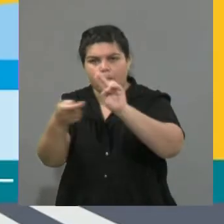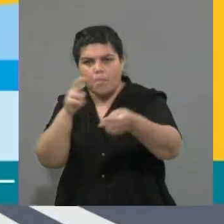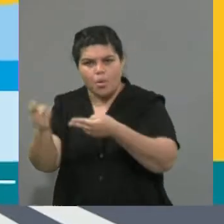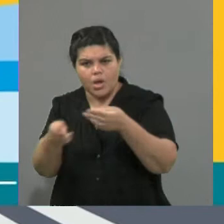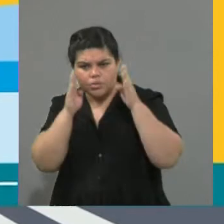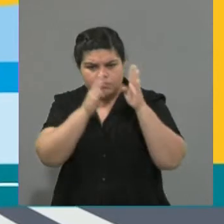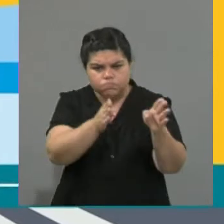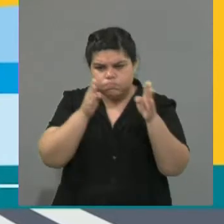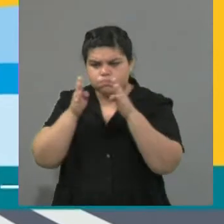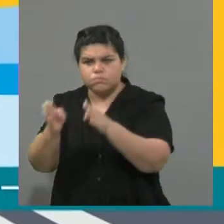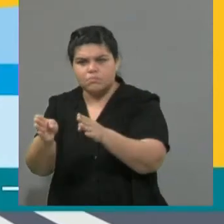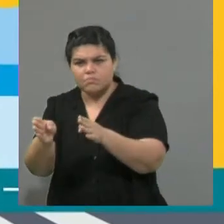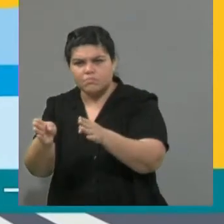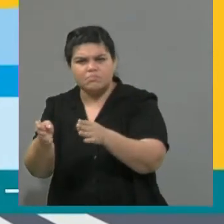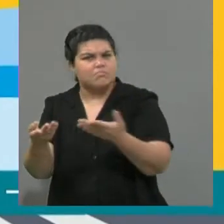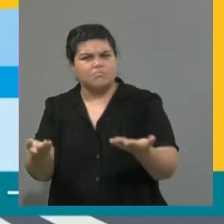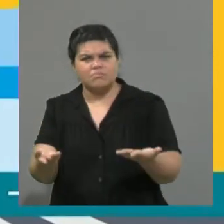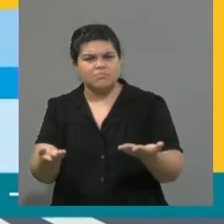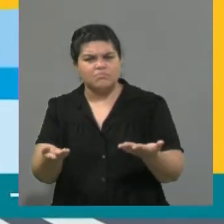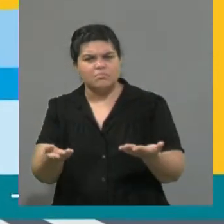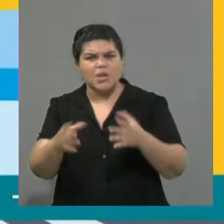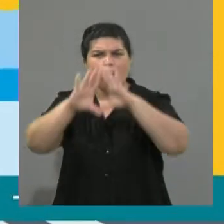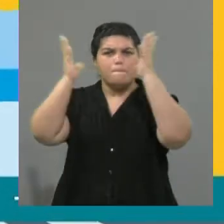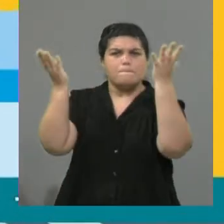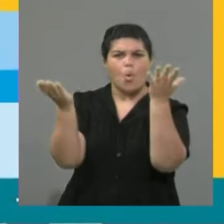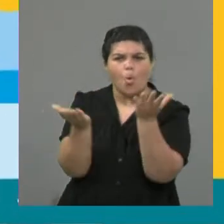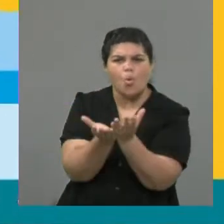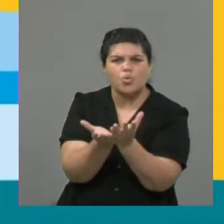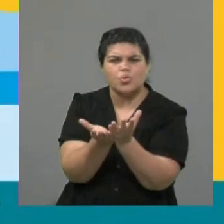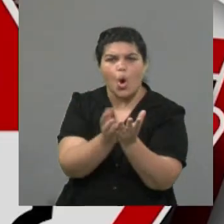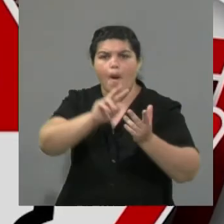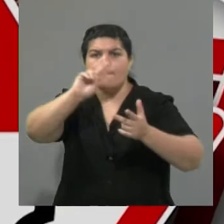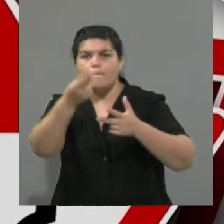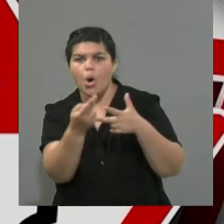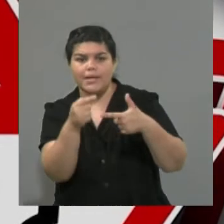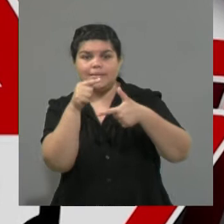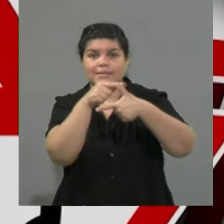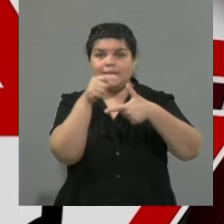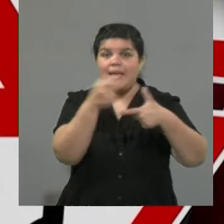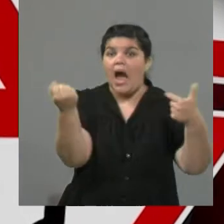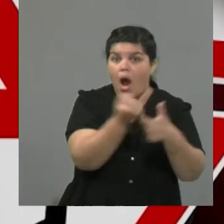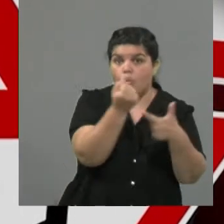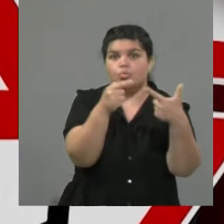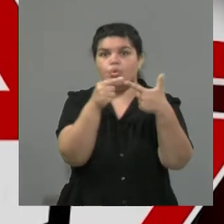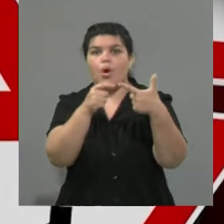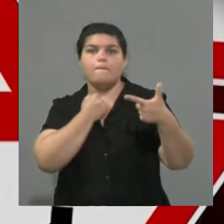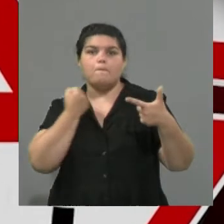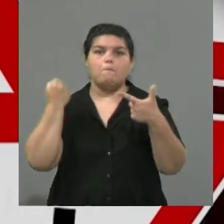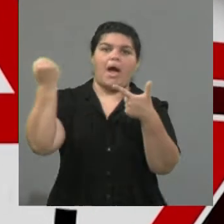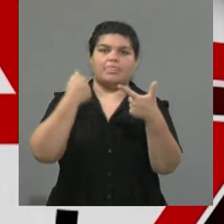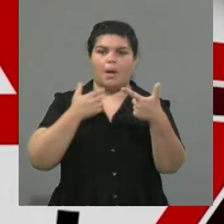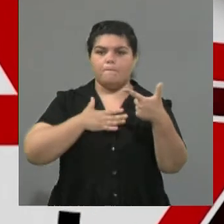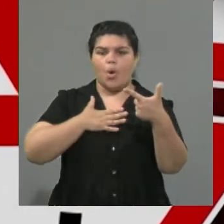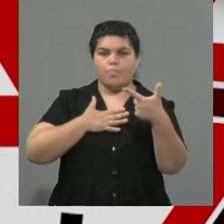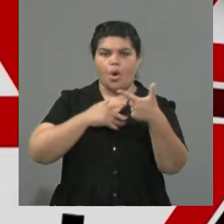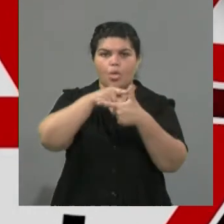Pero no son ni el primero ni el segundo motivo. Y estos dos primeros motivos son previsibles, prevenibles.